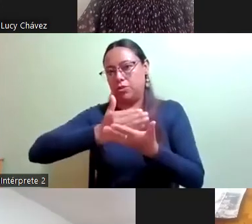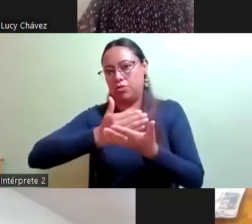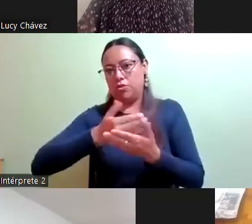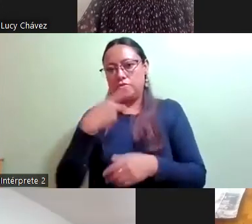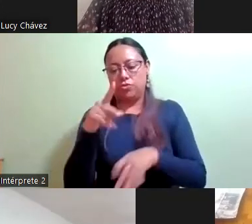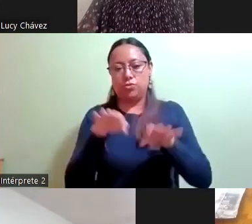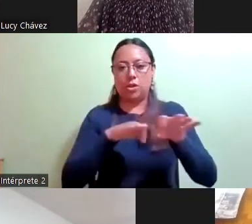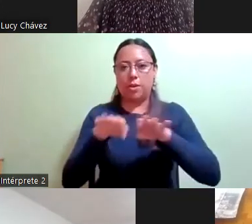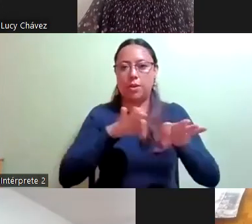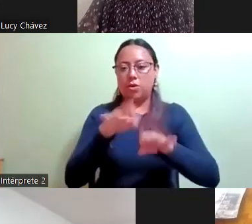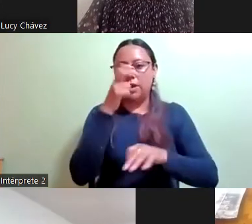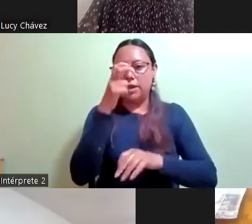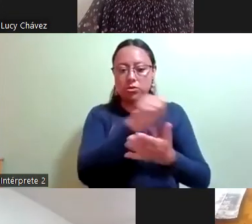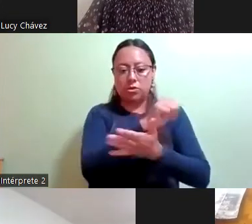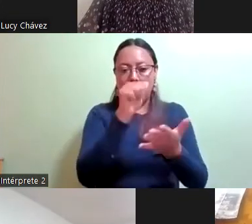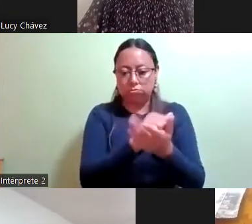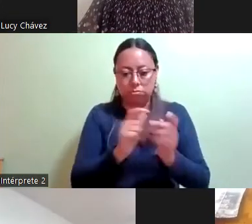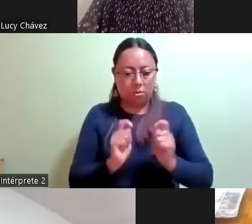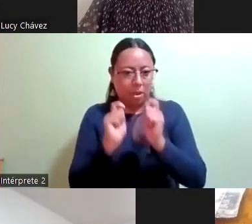existiera un acta de entrega formal,